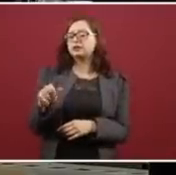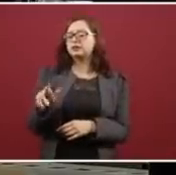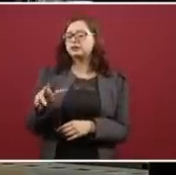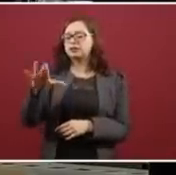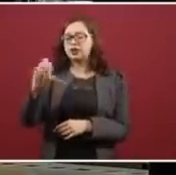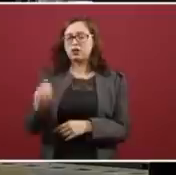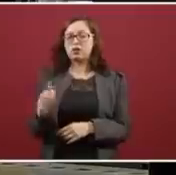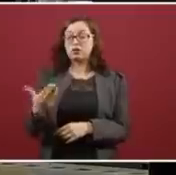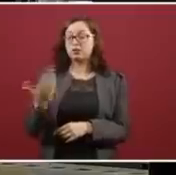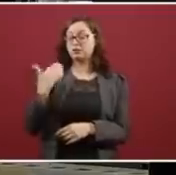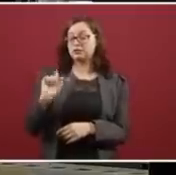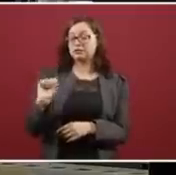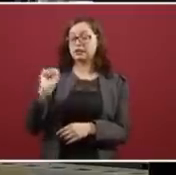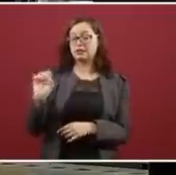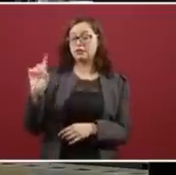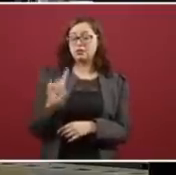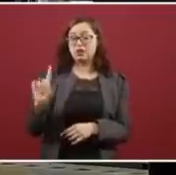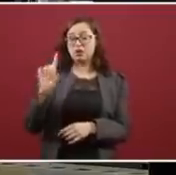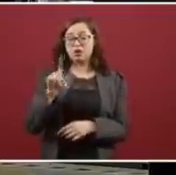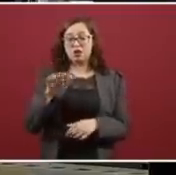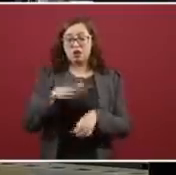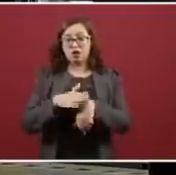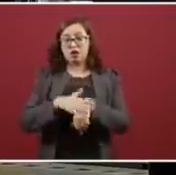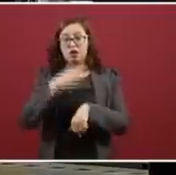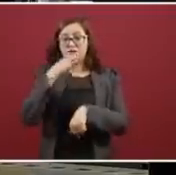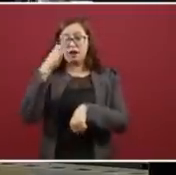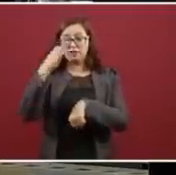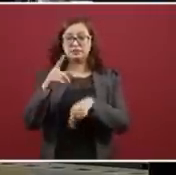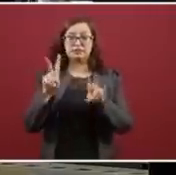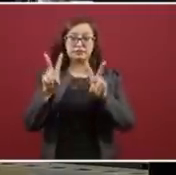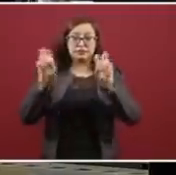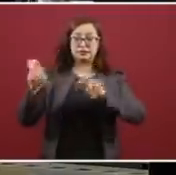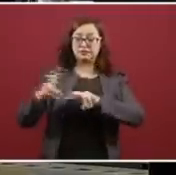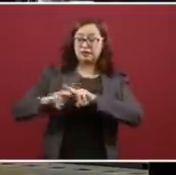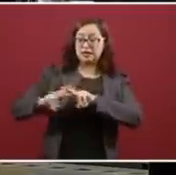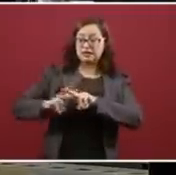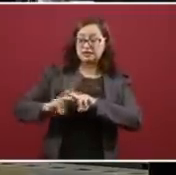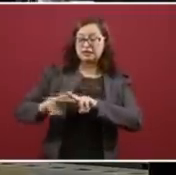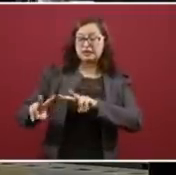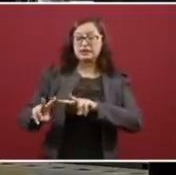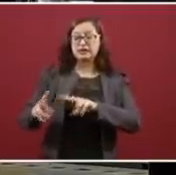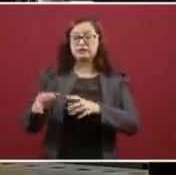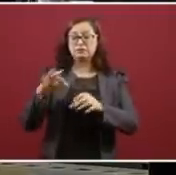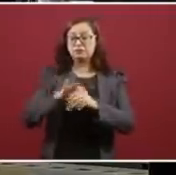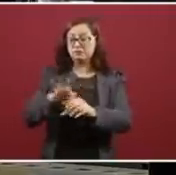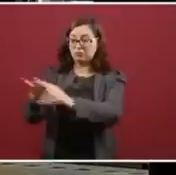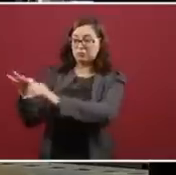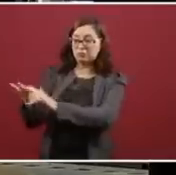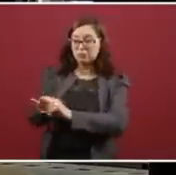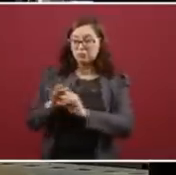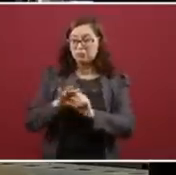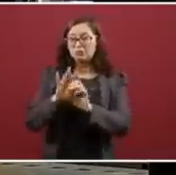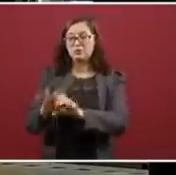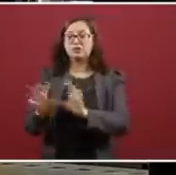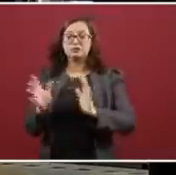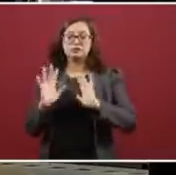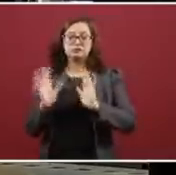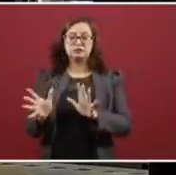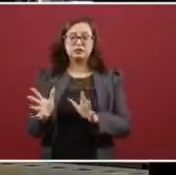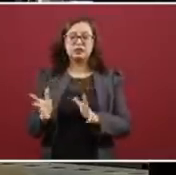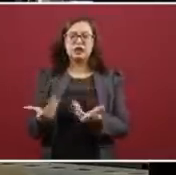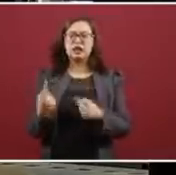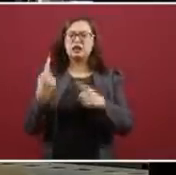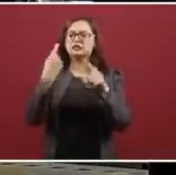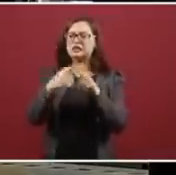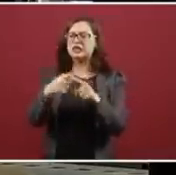conocer que ya se realizó la consulta para el tren-tram sísmico y que se le dio el sí nos dieron a conocer algunos datos de a quienes